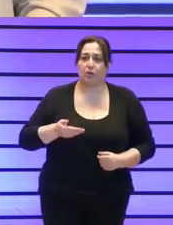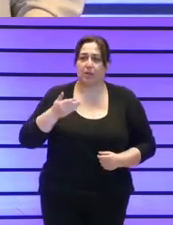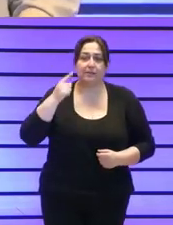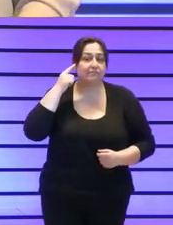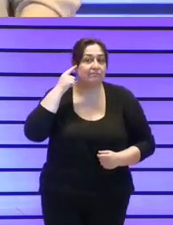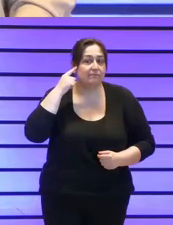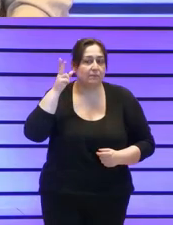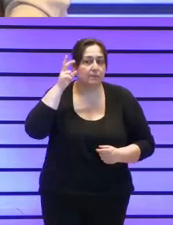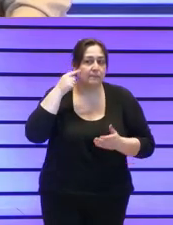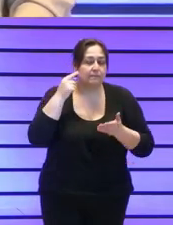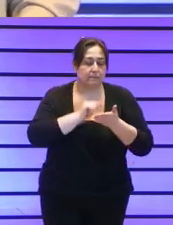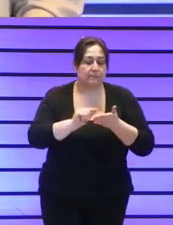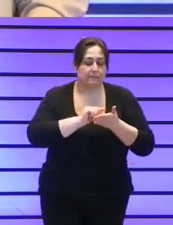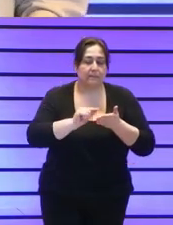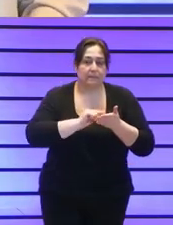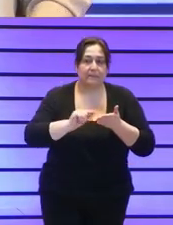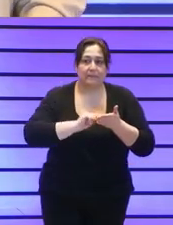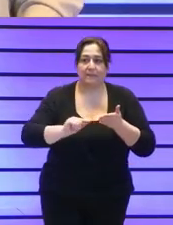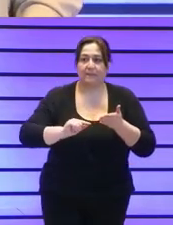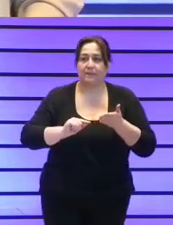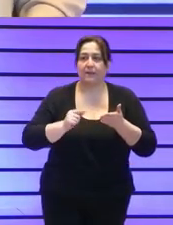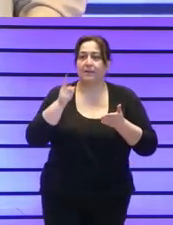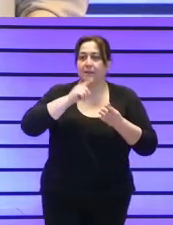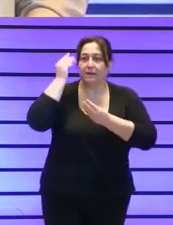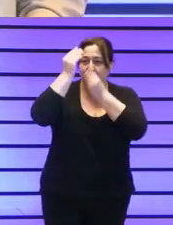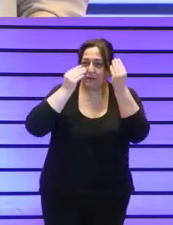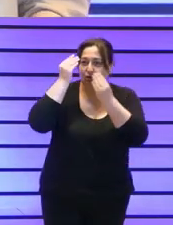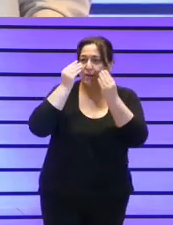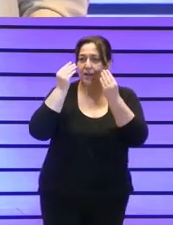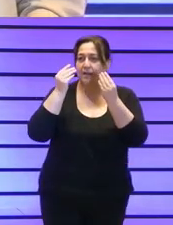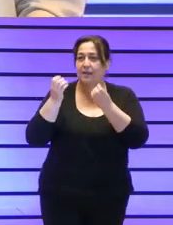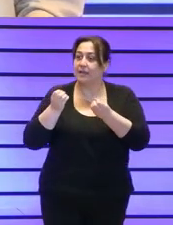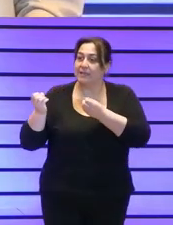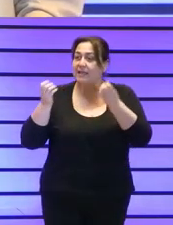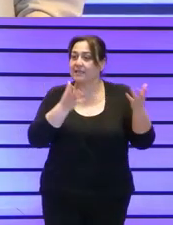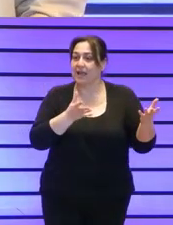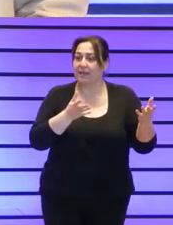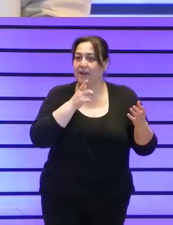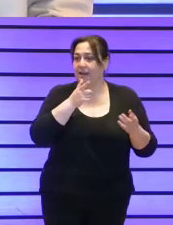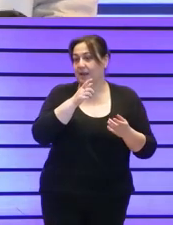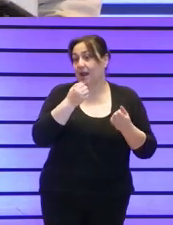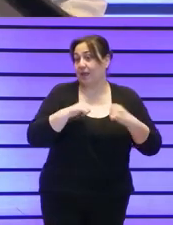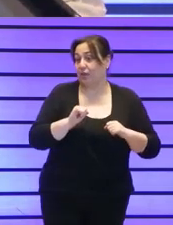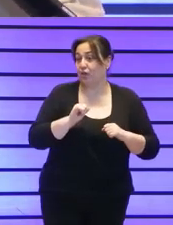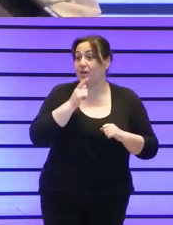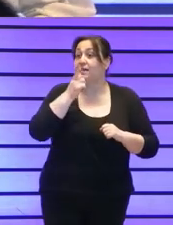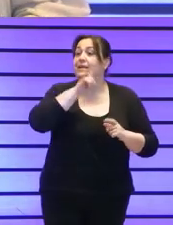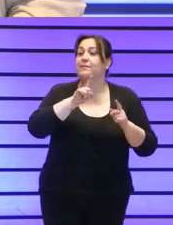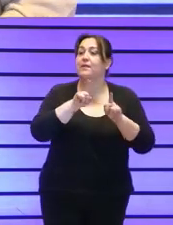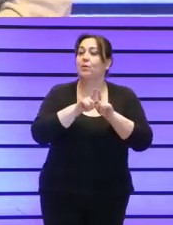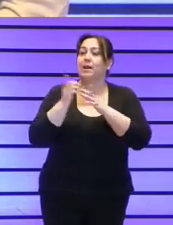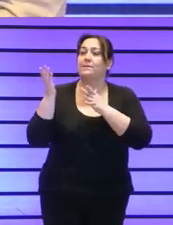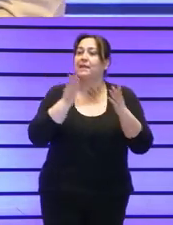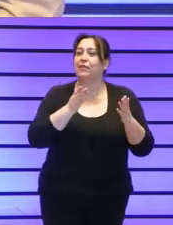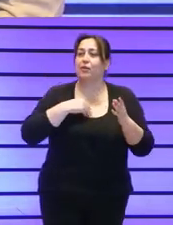oreja y tomar apuntes y tomar notas y reflexionar y trasladarlo a la acción. Es también una invitación a pensar